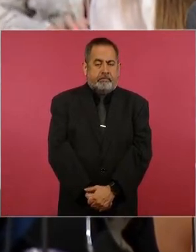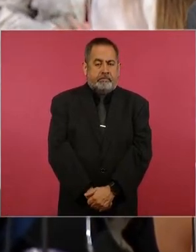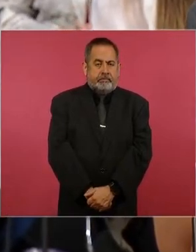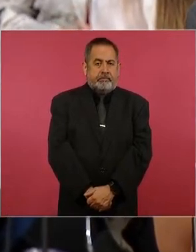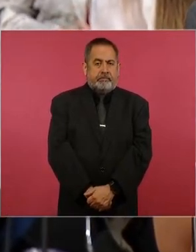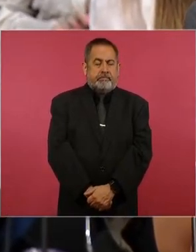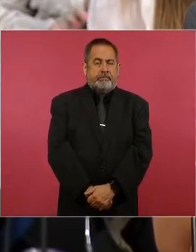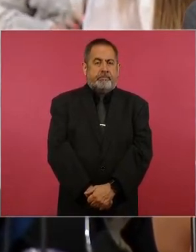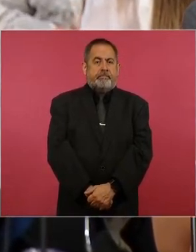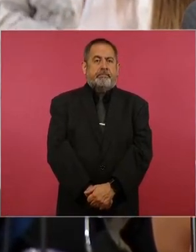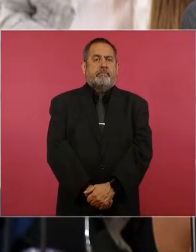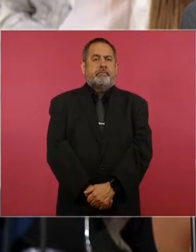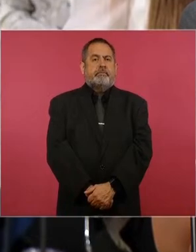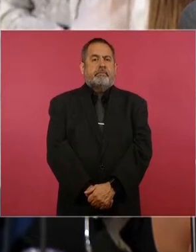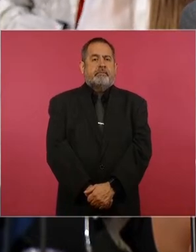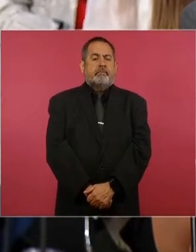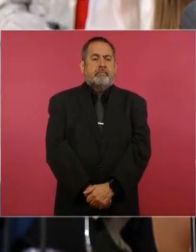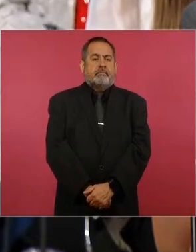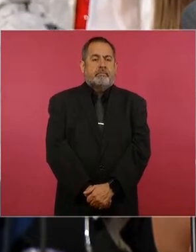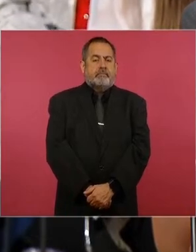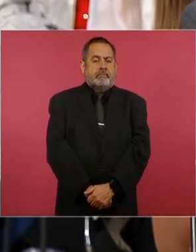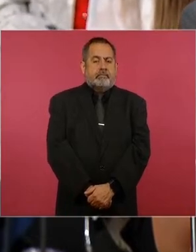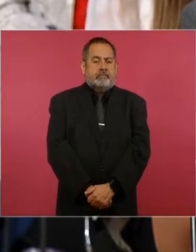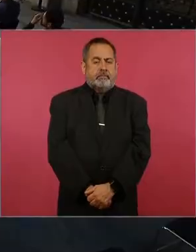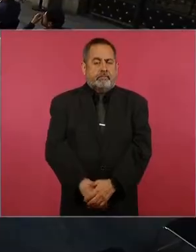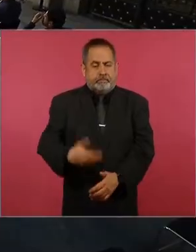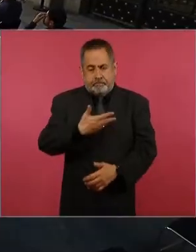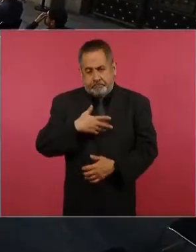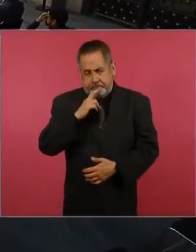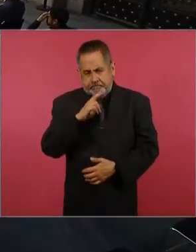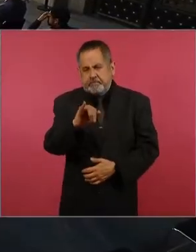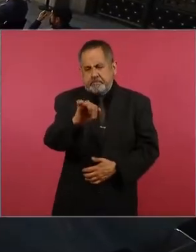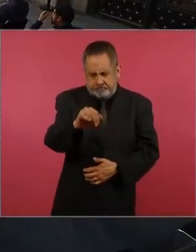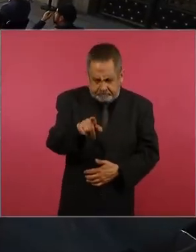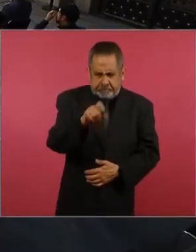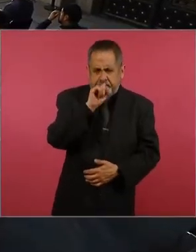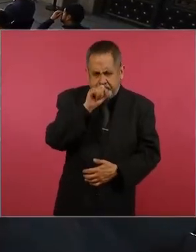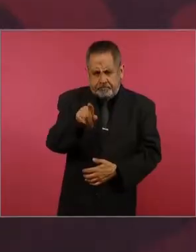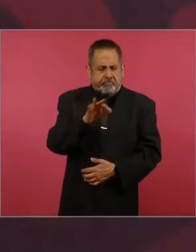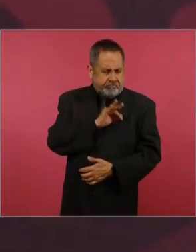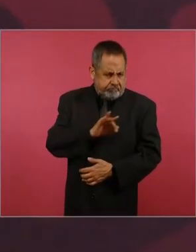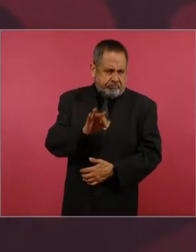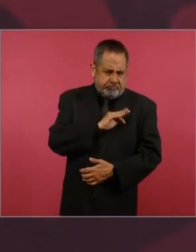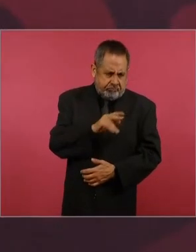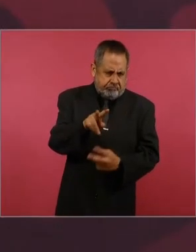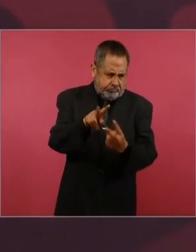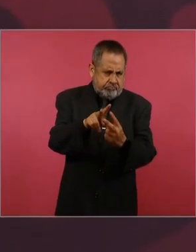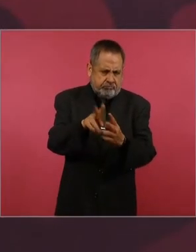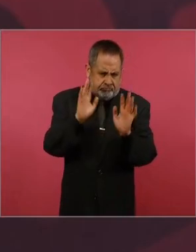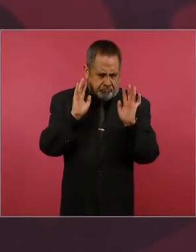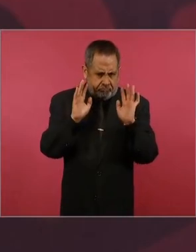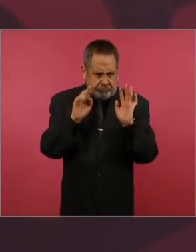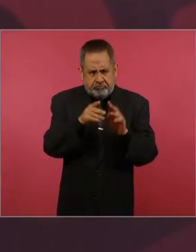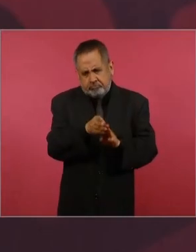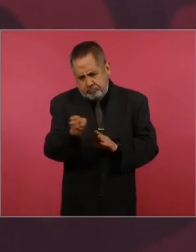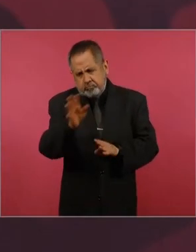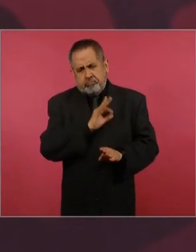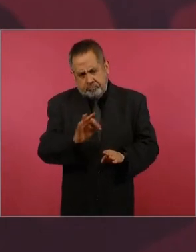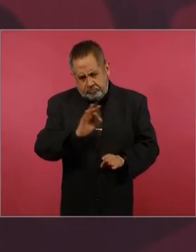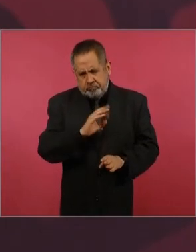sostenga su inocencia públicamente. Sí, también lo pueden hacer, también pueden optar por